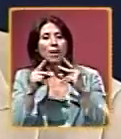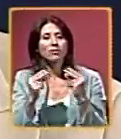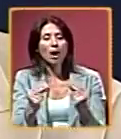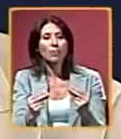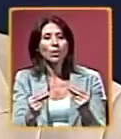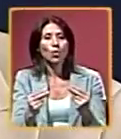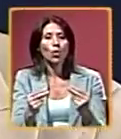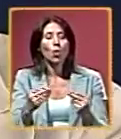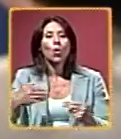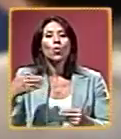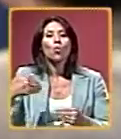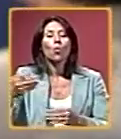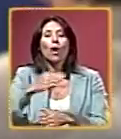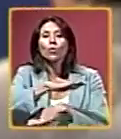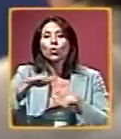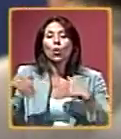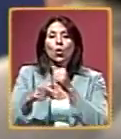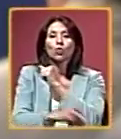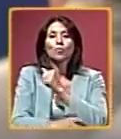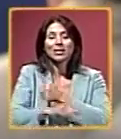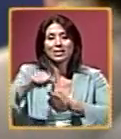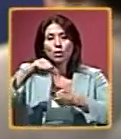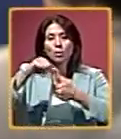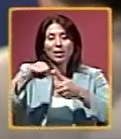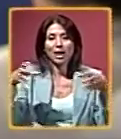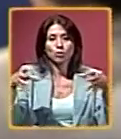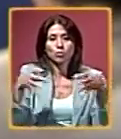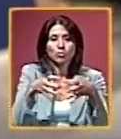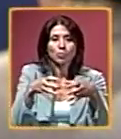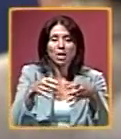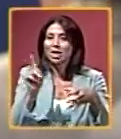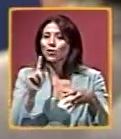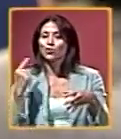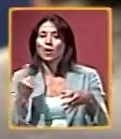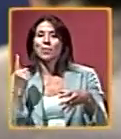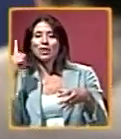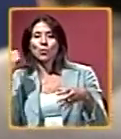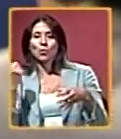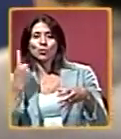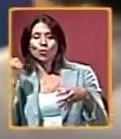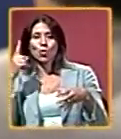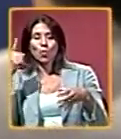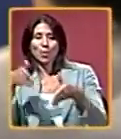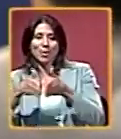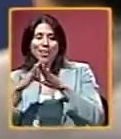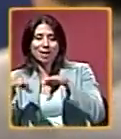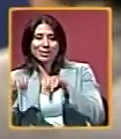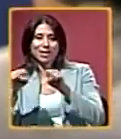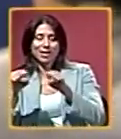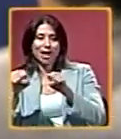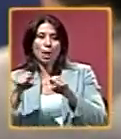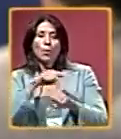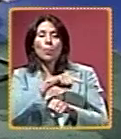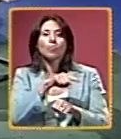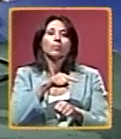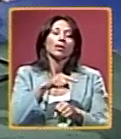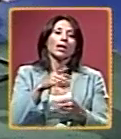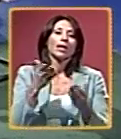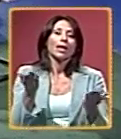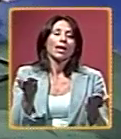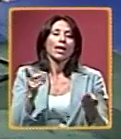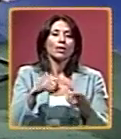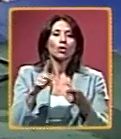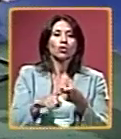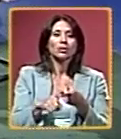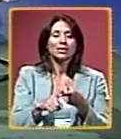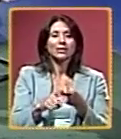cuando somos todos los países centroamericanos que cuando es un solo embajador, salvo que haya ahí un tema especial de interés binacional, ¿verdad?